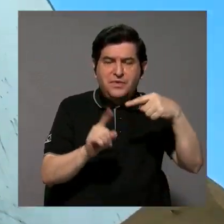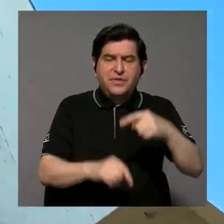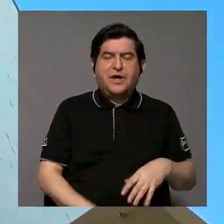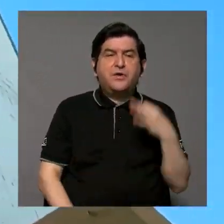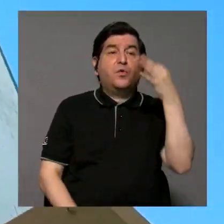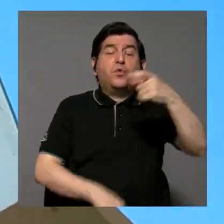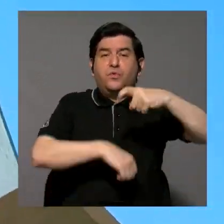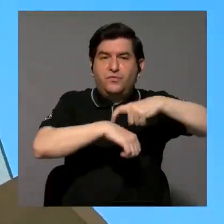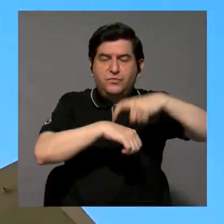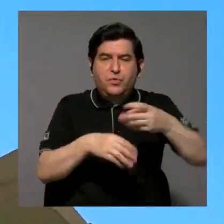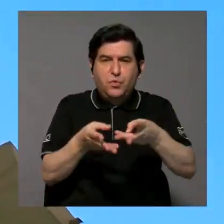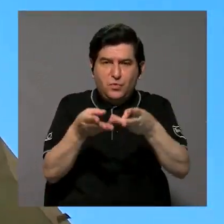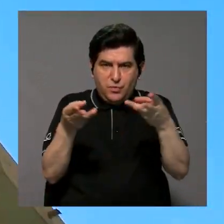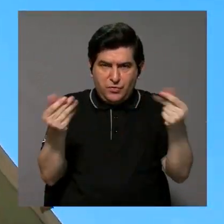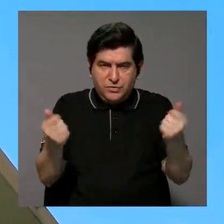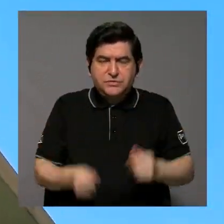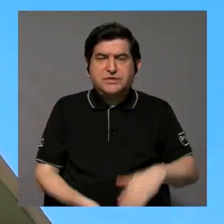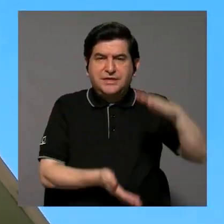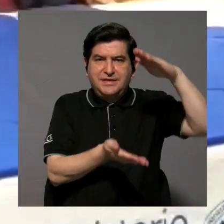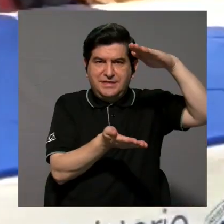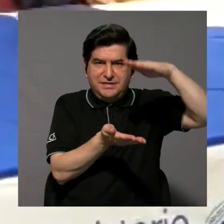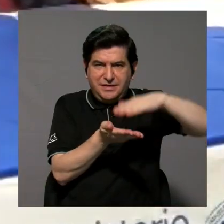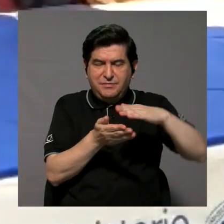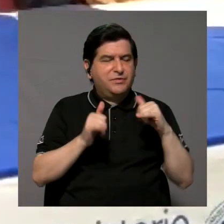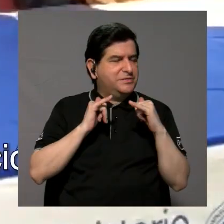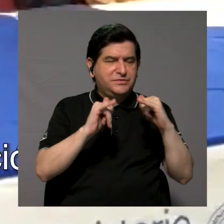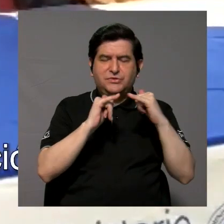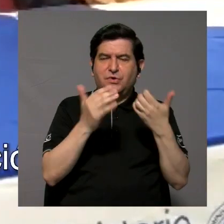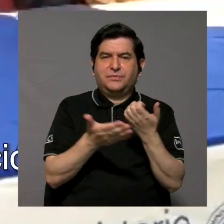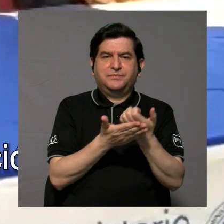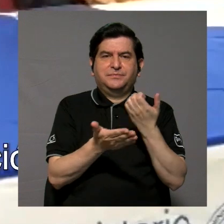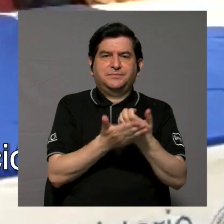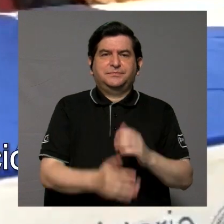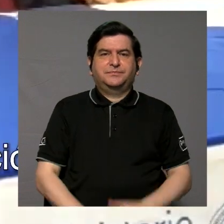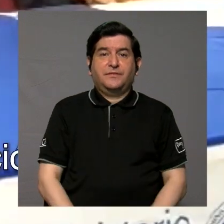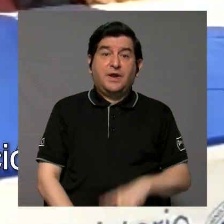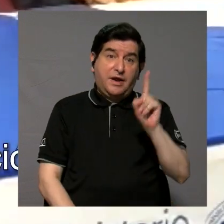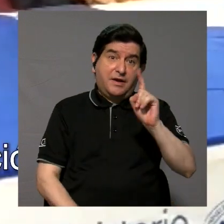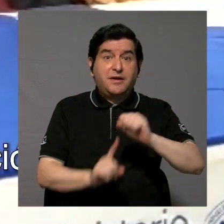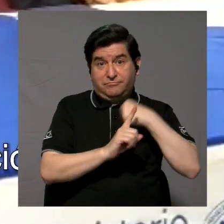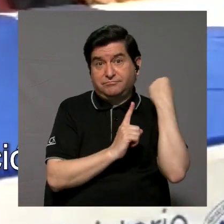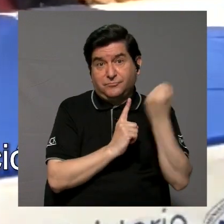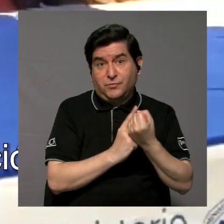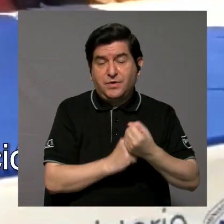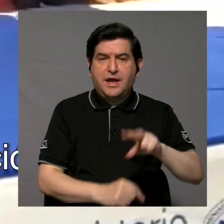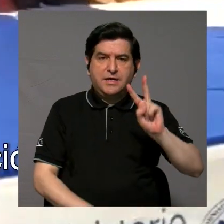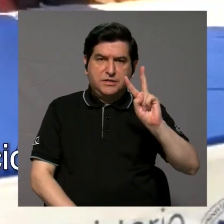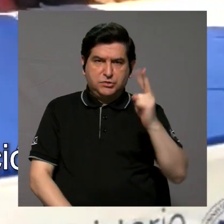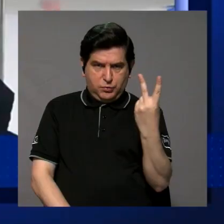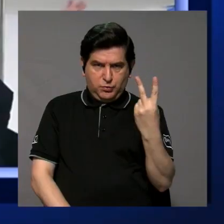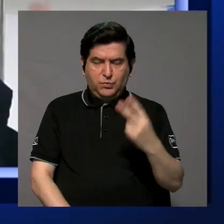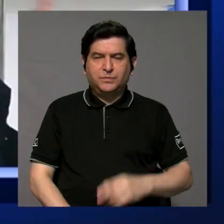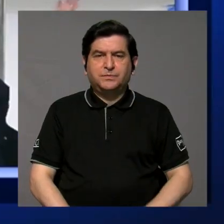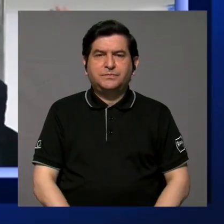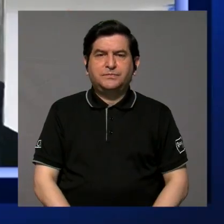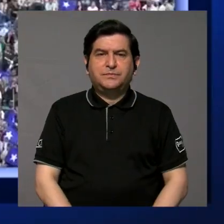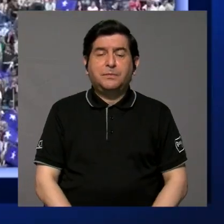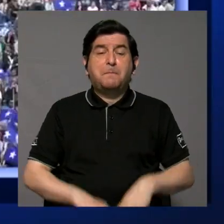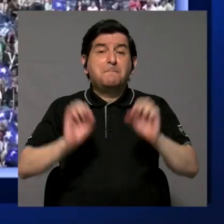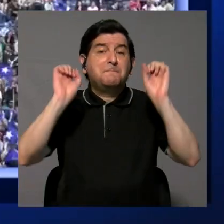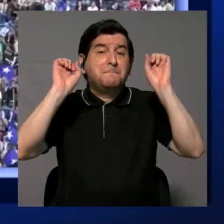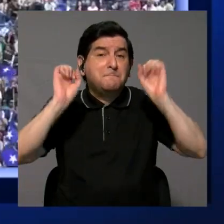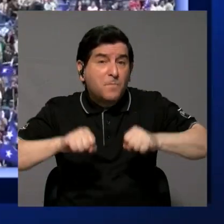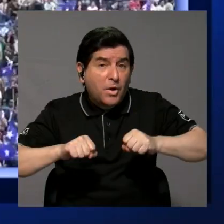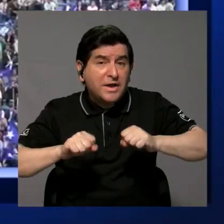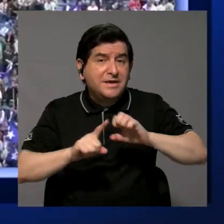largo plazo iban a provocar una disminución de la desigualdad económica. Ese era un escenario. El segundo escenario era, o podía